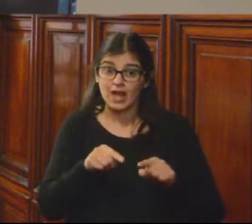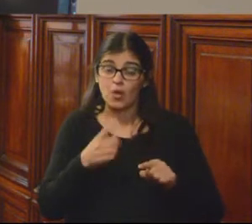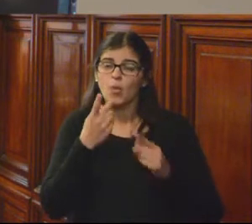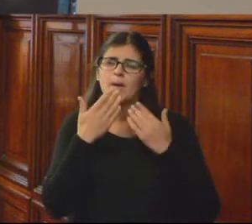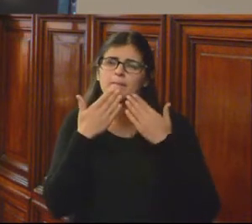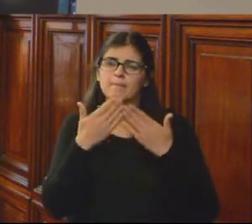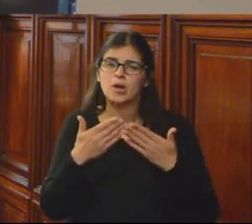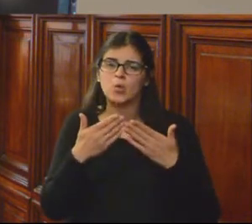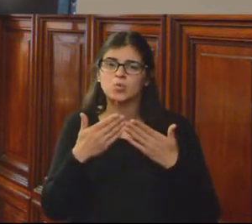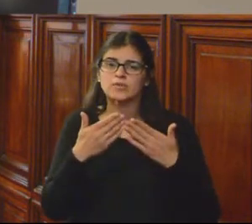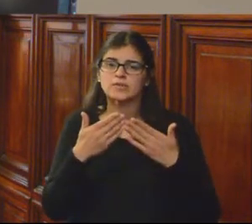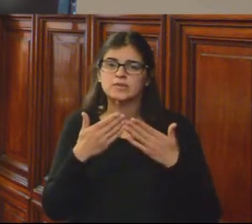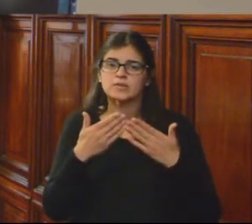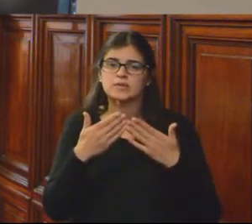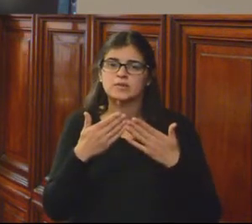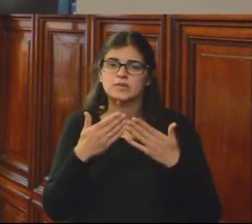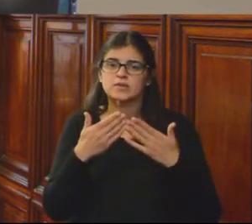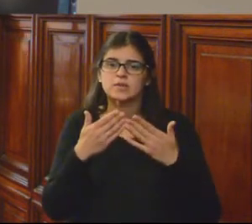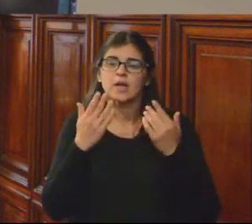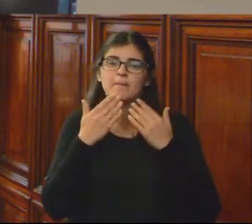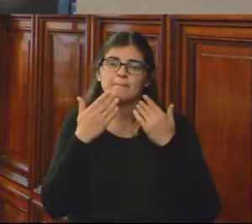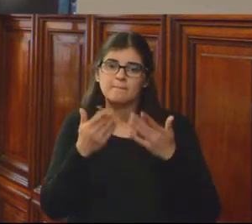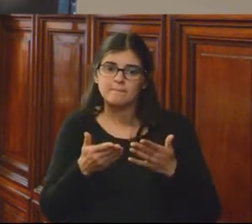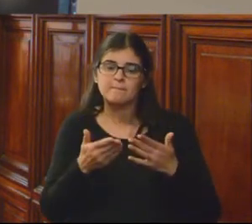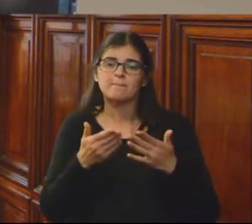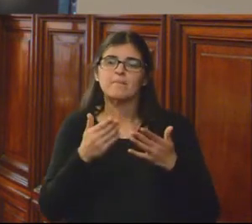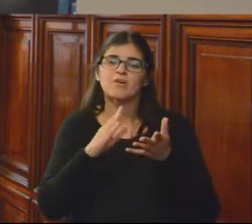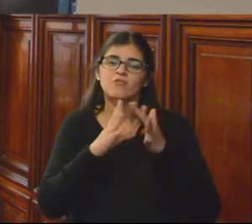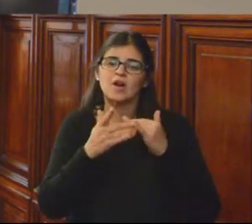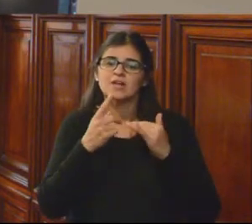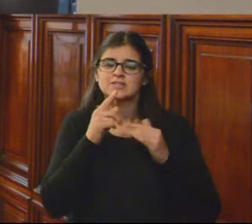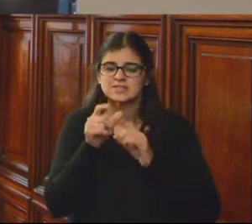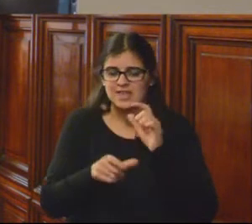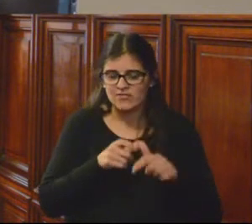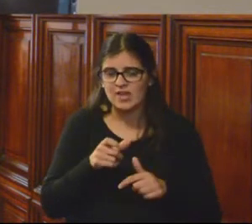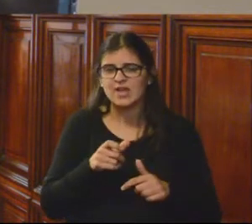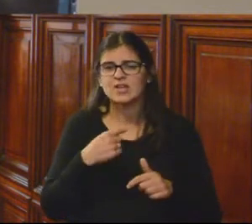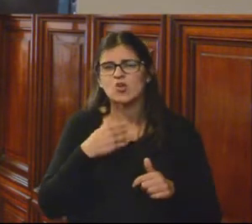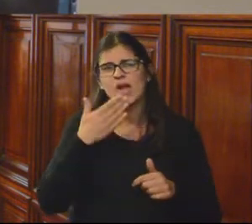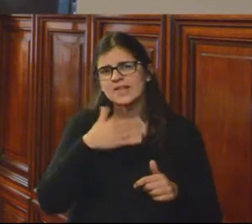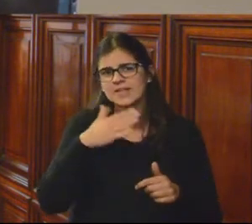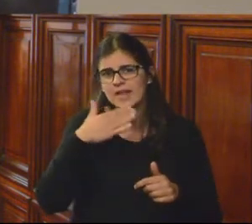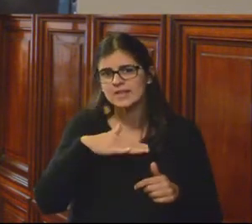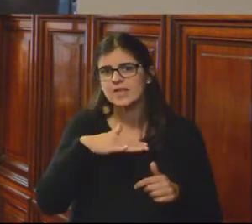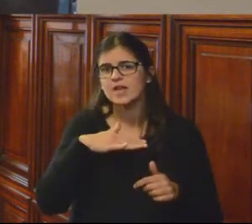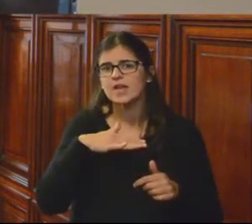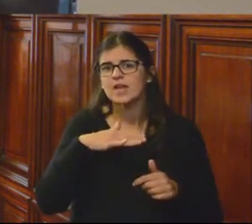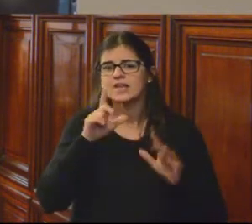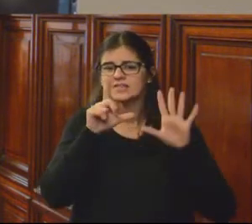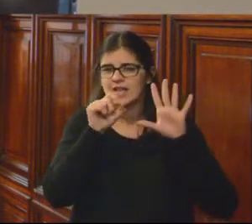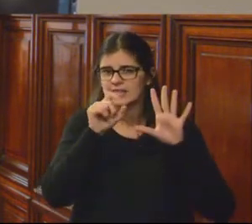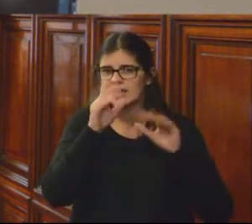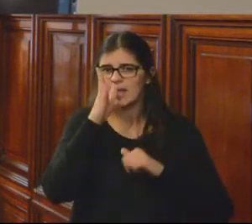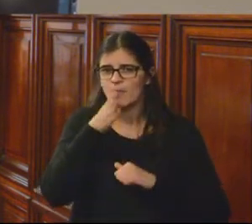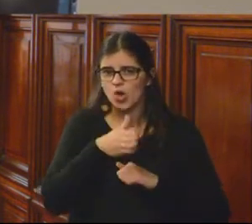pregunta de la parte peticionaria de la sociedad civil. Entendí que